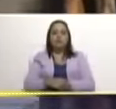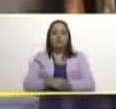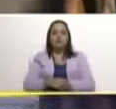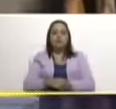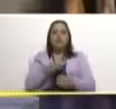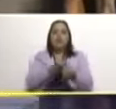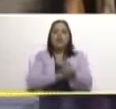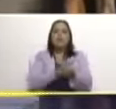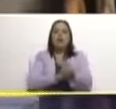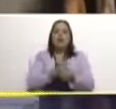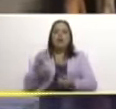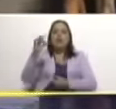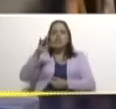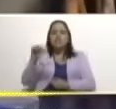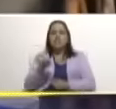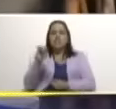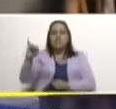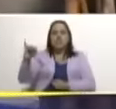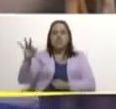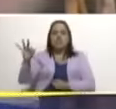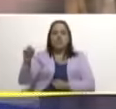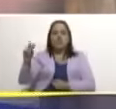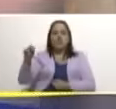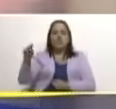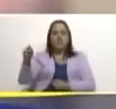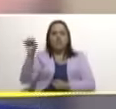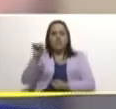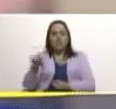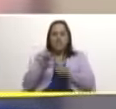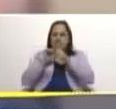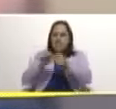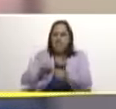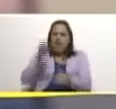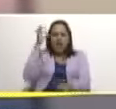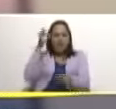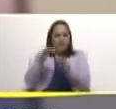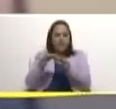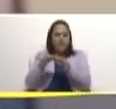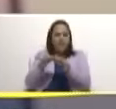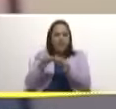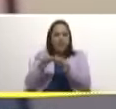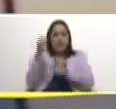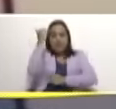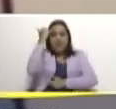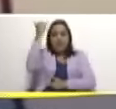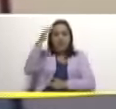hermano Sifontes conservaba intacta la fe del ideal.